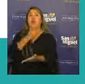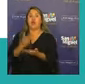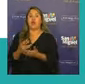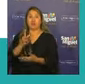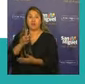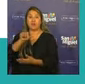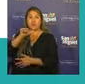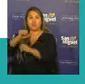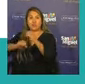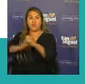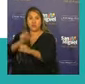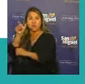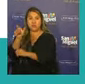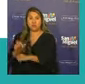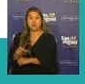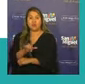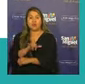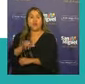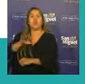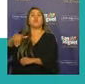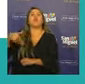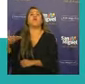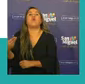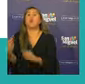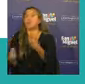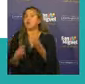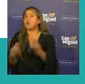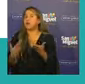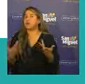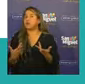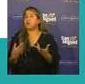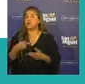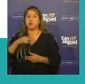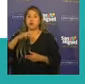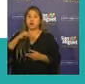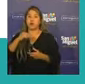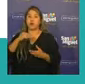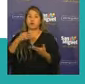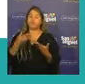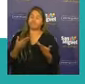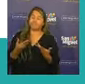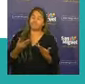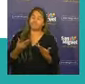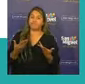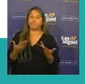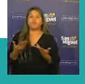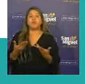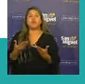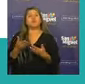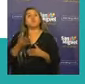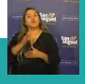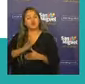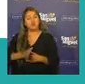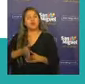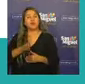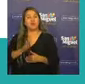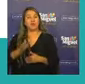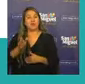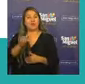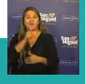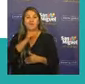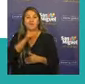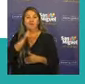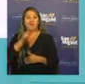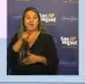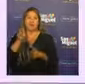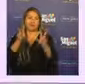¿cómo trabajamos? ¿Cuáles las mamás se van hacia adentro? Todavía es algo que no está